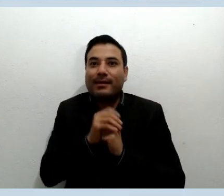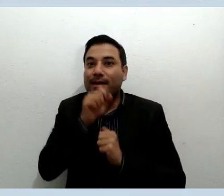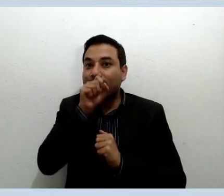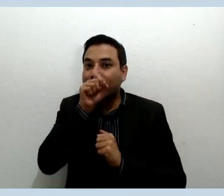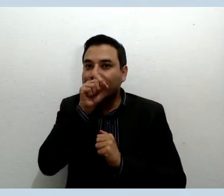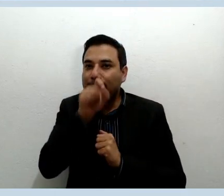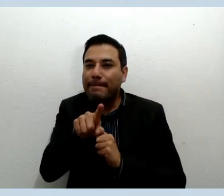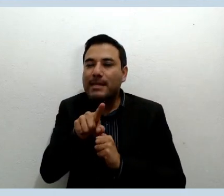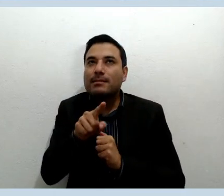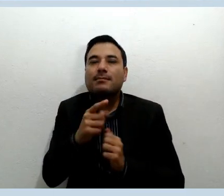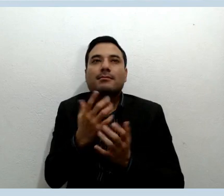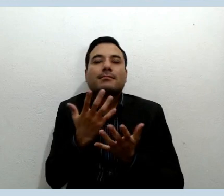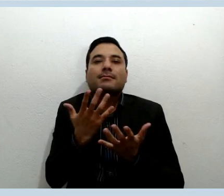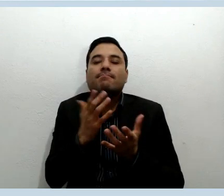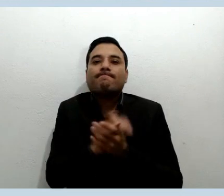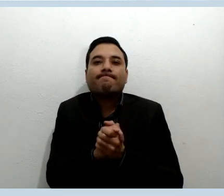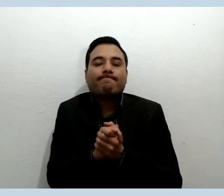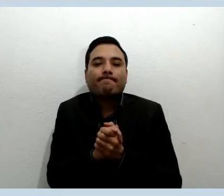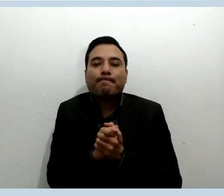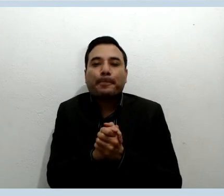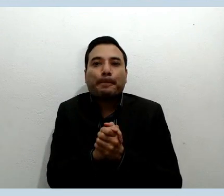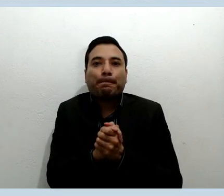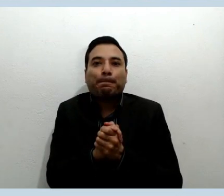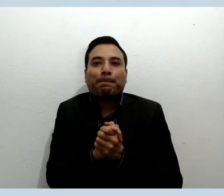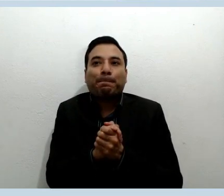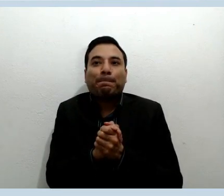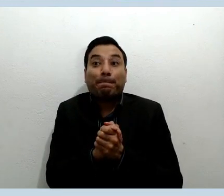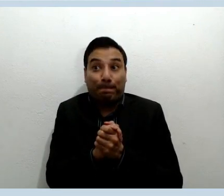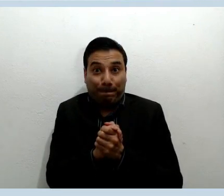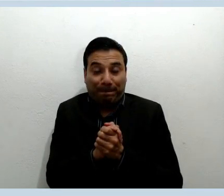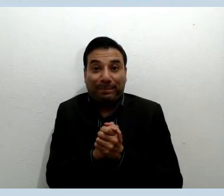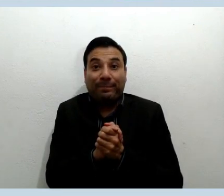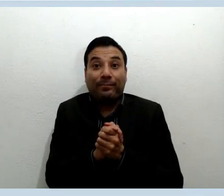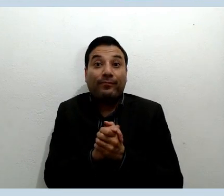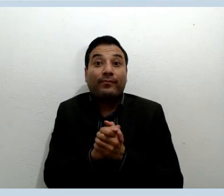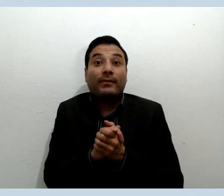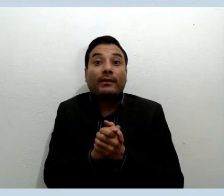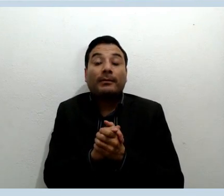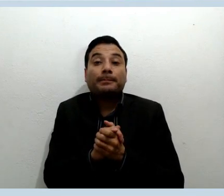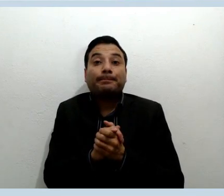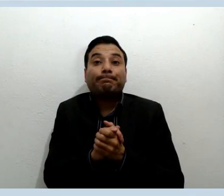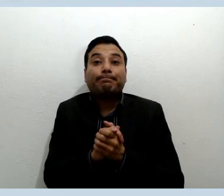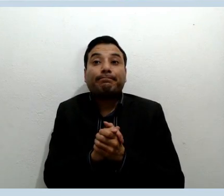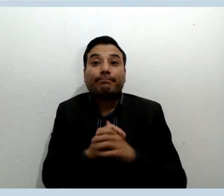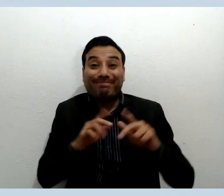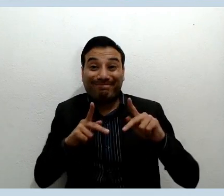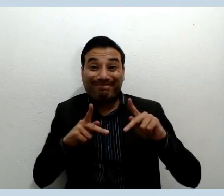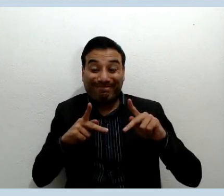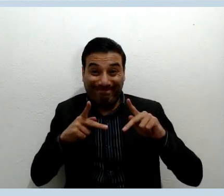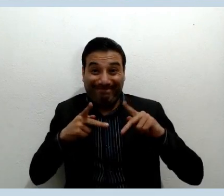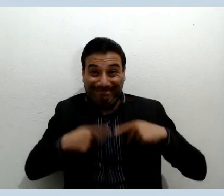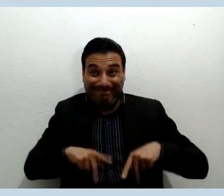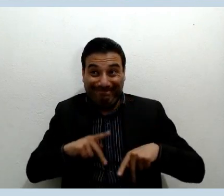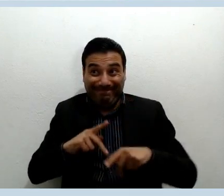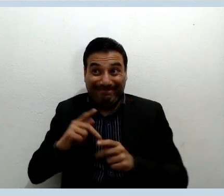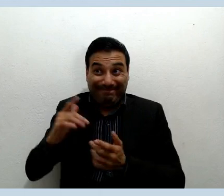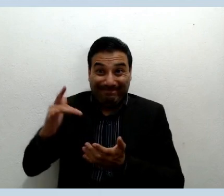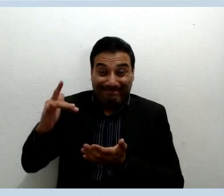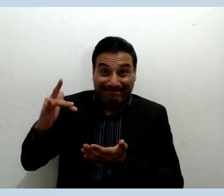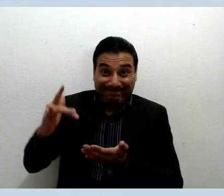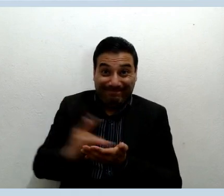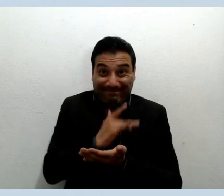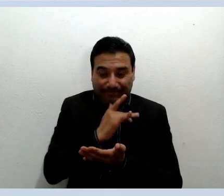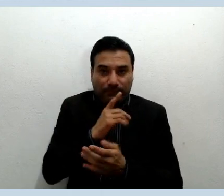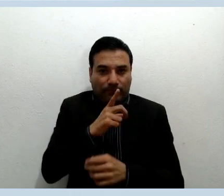en en este en que esas aliadas sean O sea que que aviven el